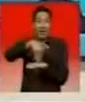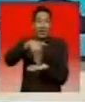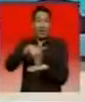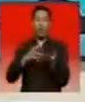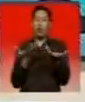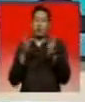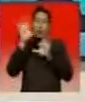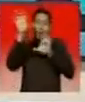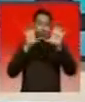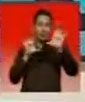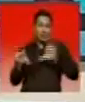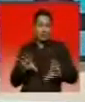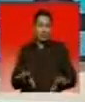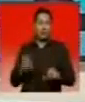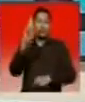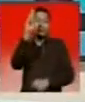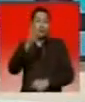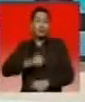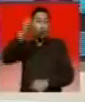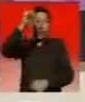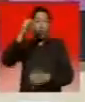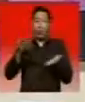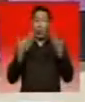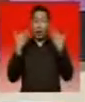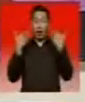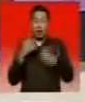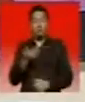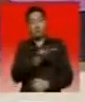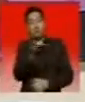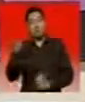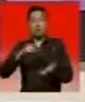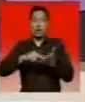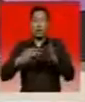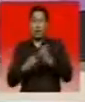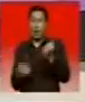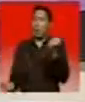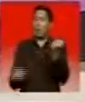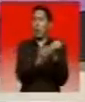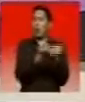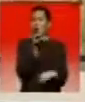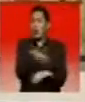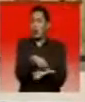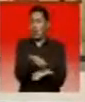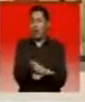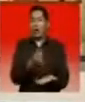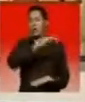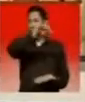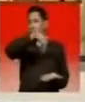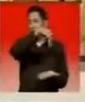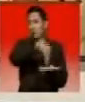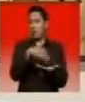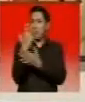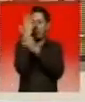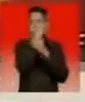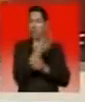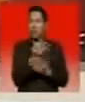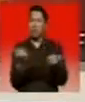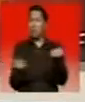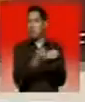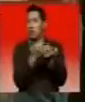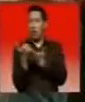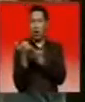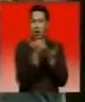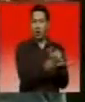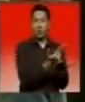La iniciativa busca seguir fortaleciendo la economía de los habitantes que fueron afectados por el terremoto del pasado 16 de abril.